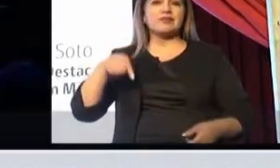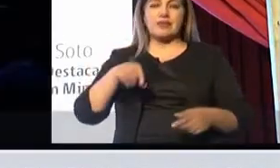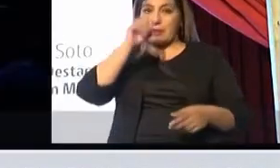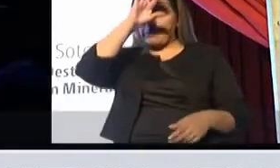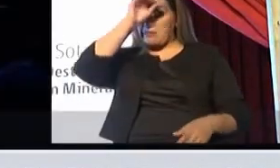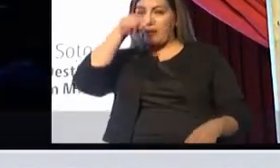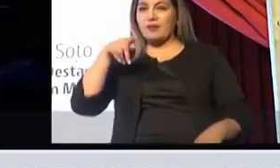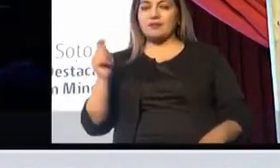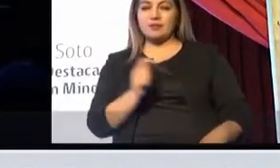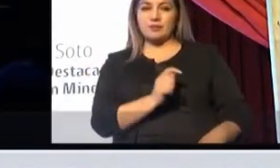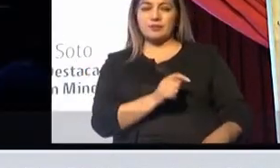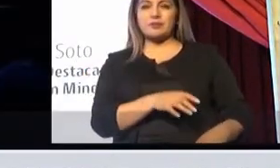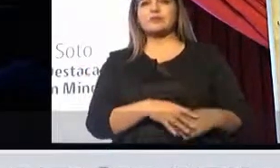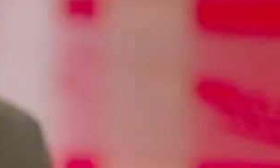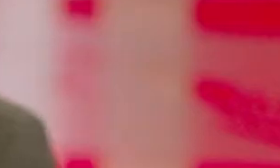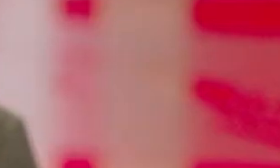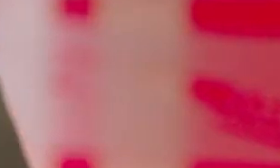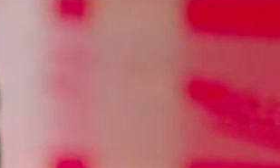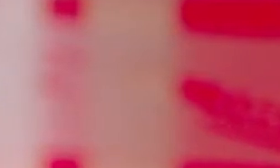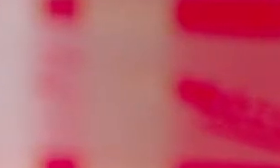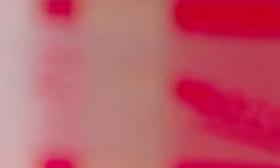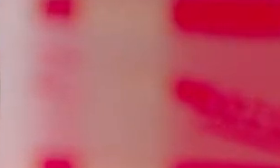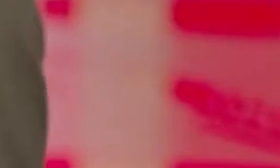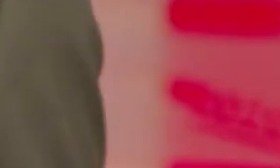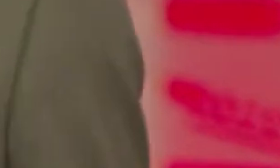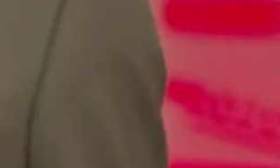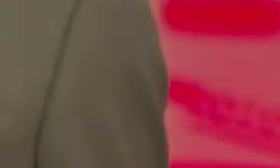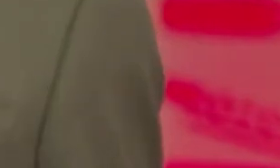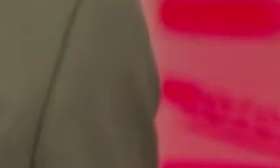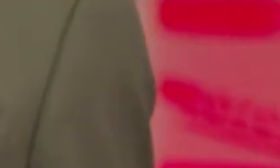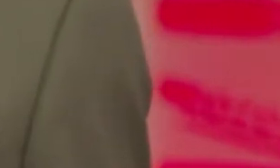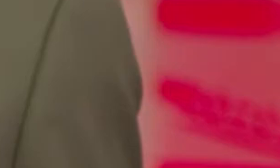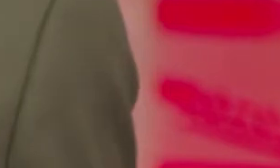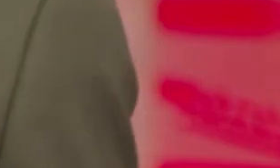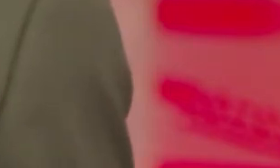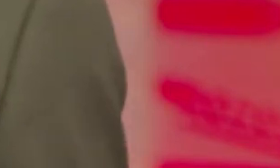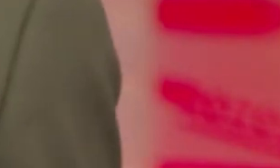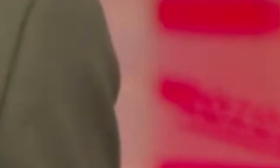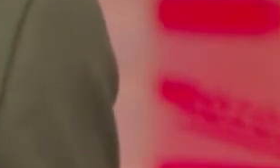de la región de Tarapacá. No olvides suscribirte a nuestro canal de YouTube.